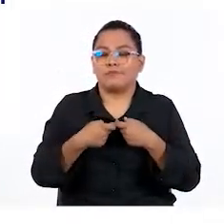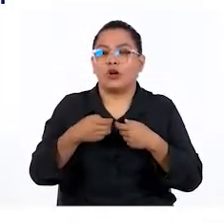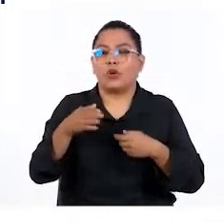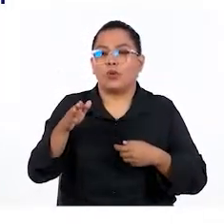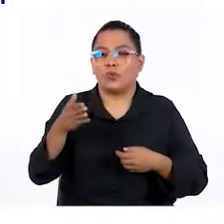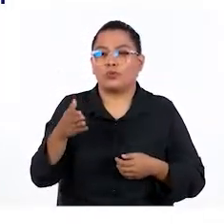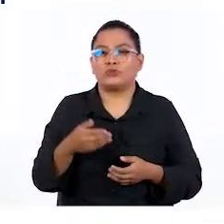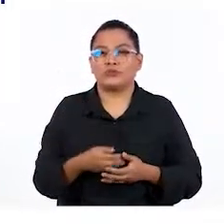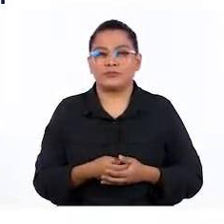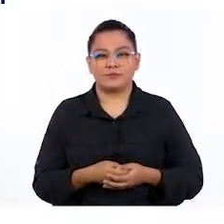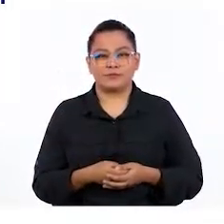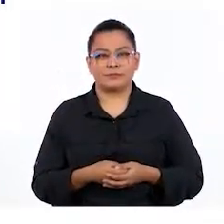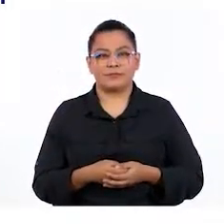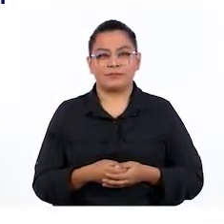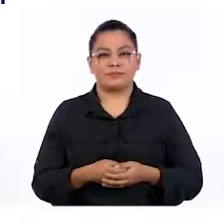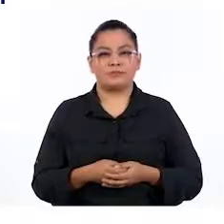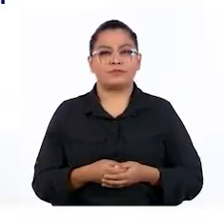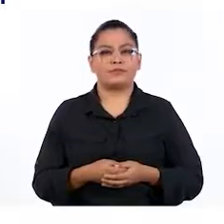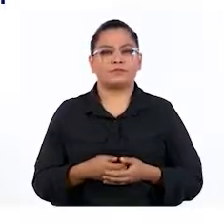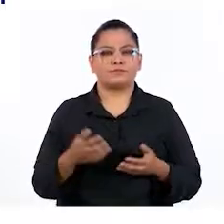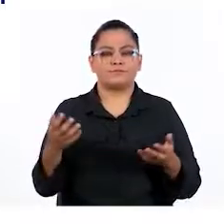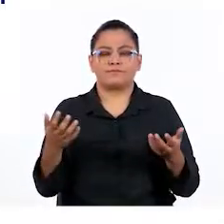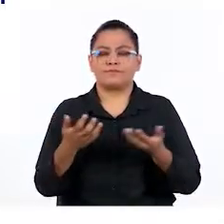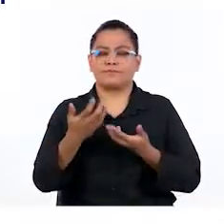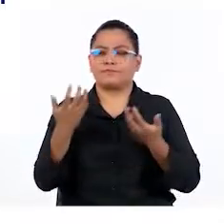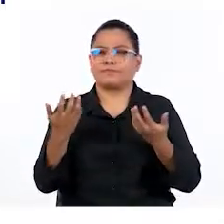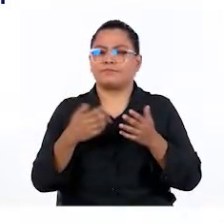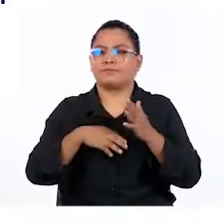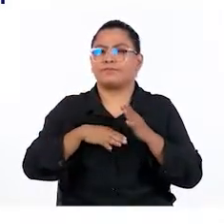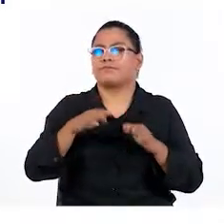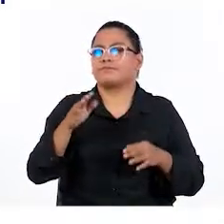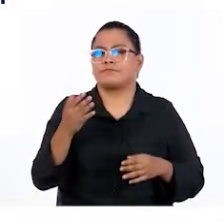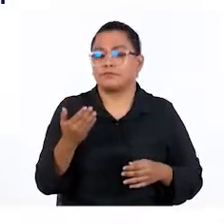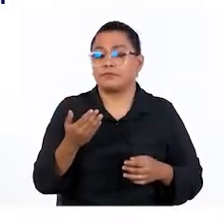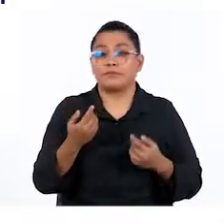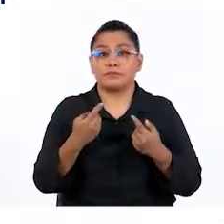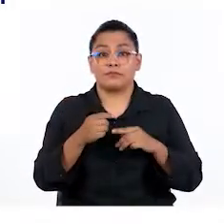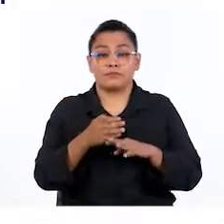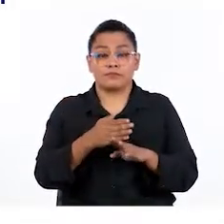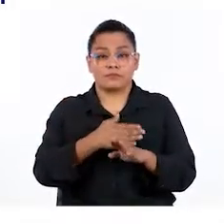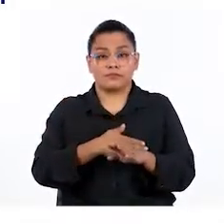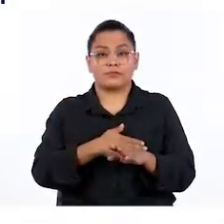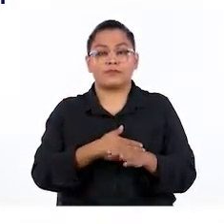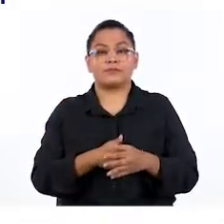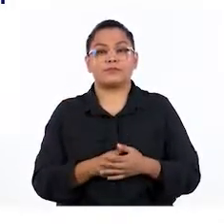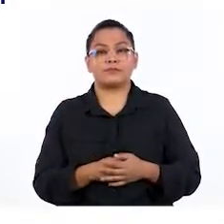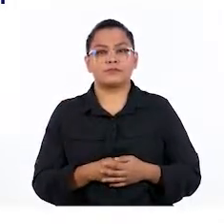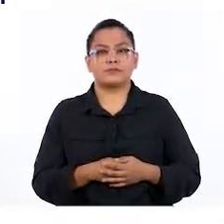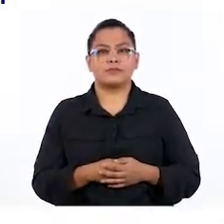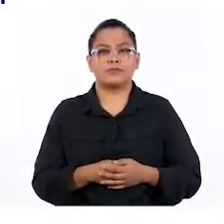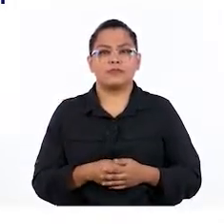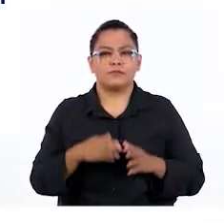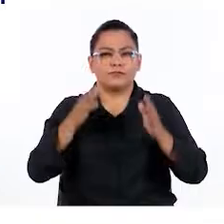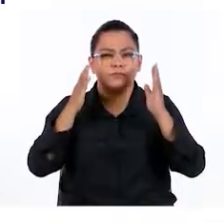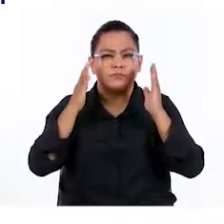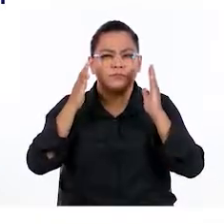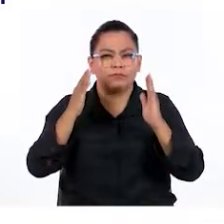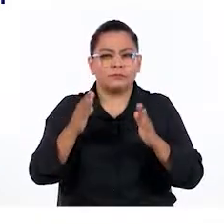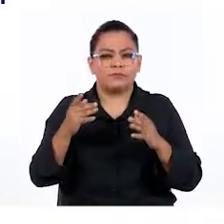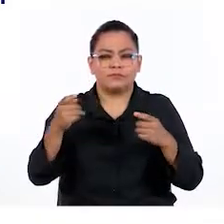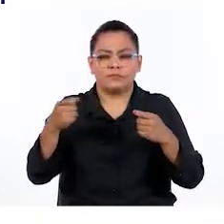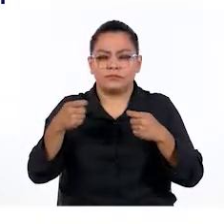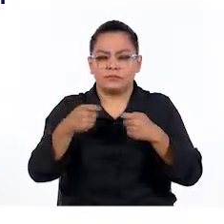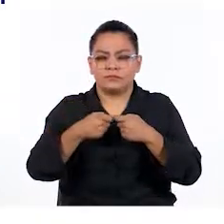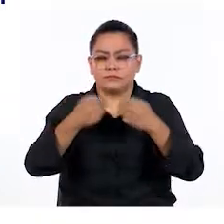útil. Vamos a averiguar un poco más sobre ese algo, pero antes de ello debemos de centrarnos en qué es la